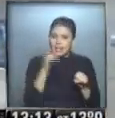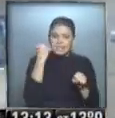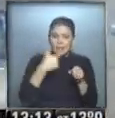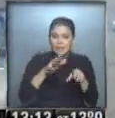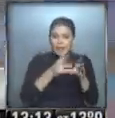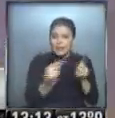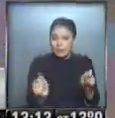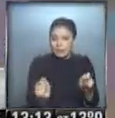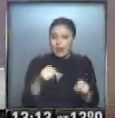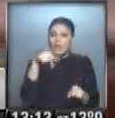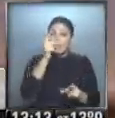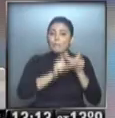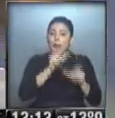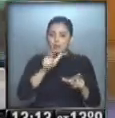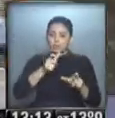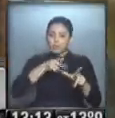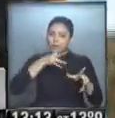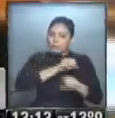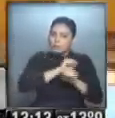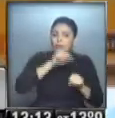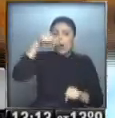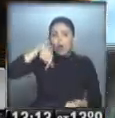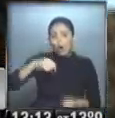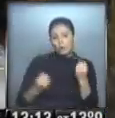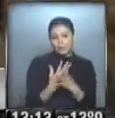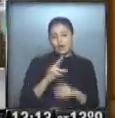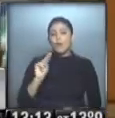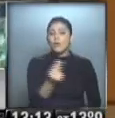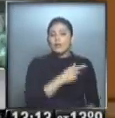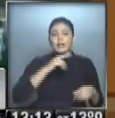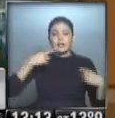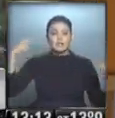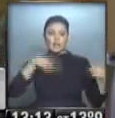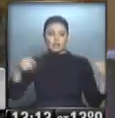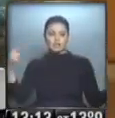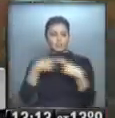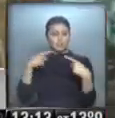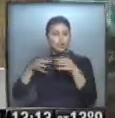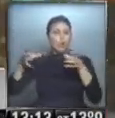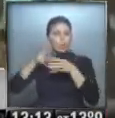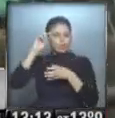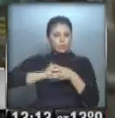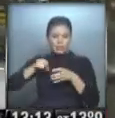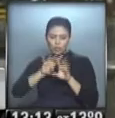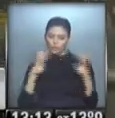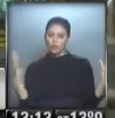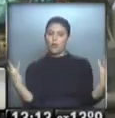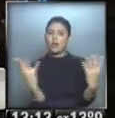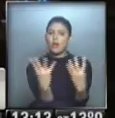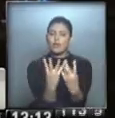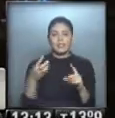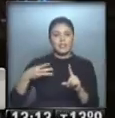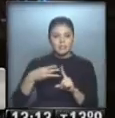su fin y que dos terroristas murieron en la mañana de hoy en enfrentamientos con las fuerzas de seguridad que mantienen rodeado a este centro